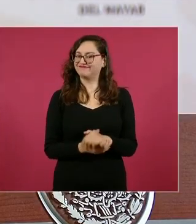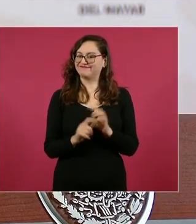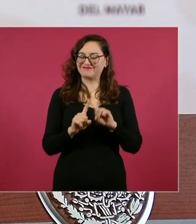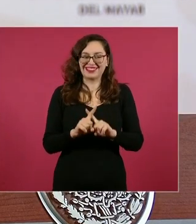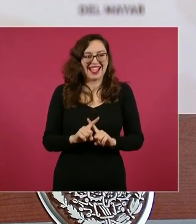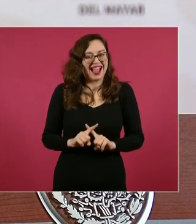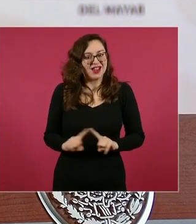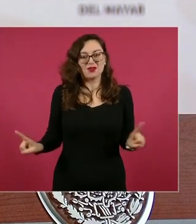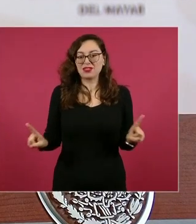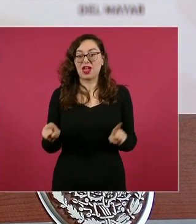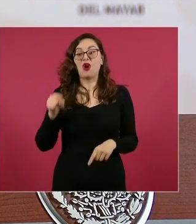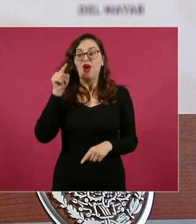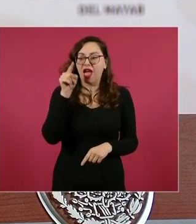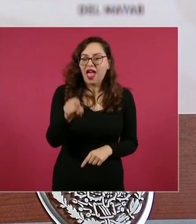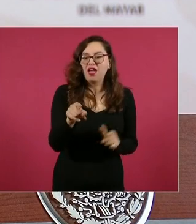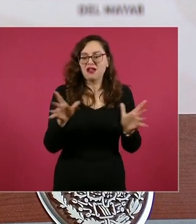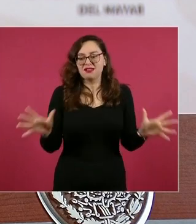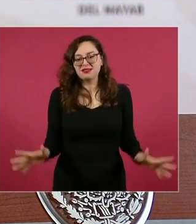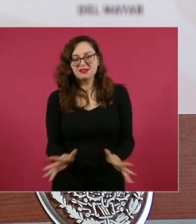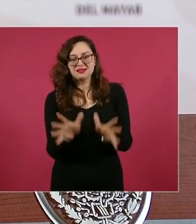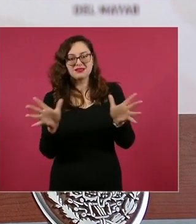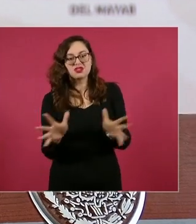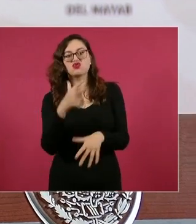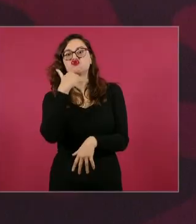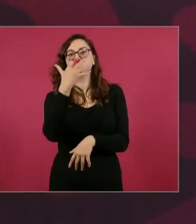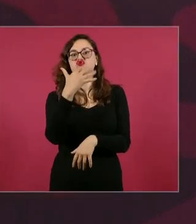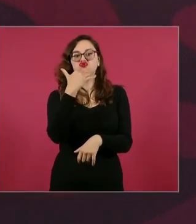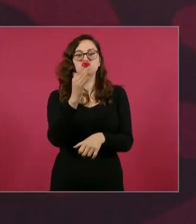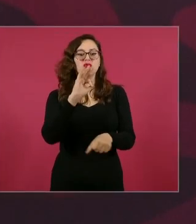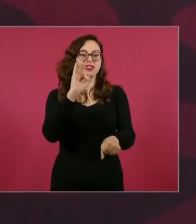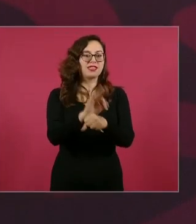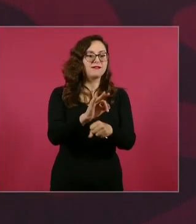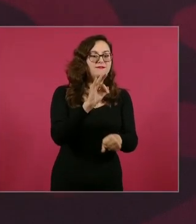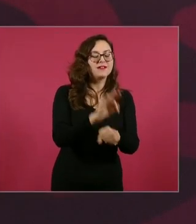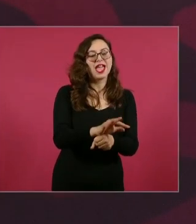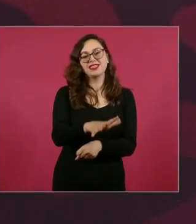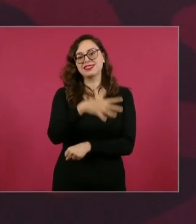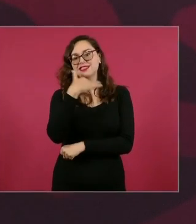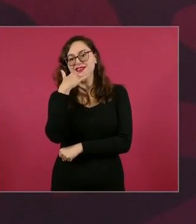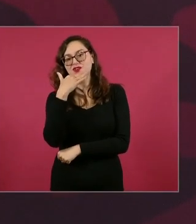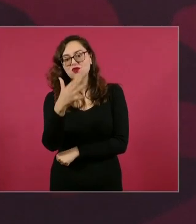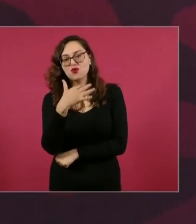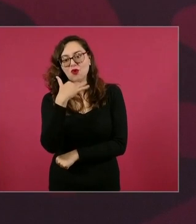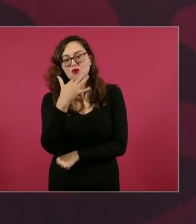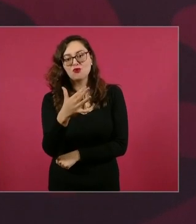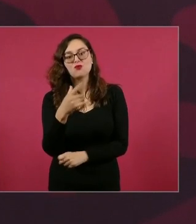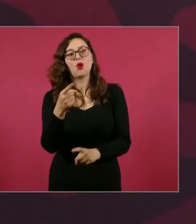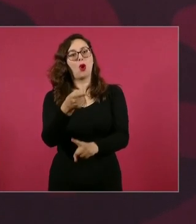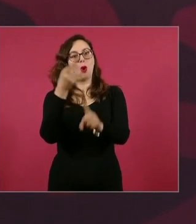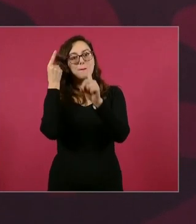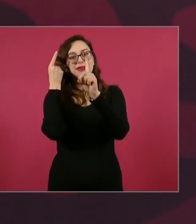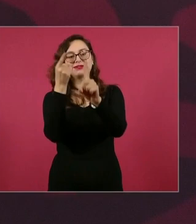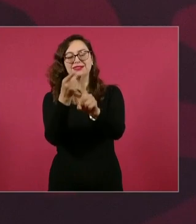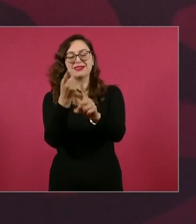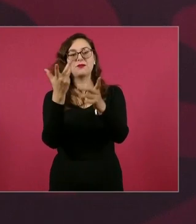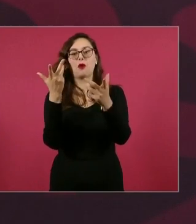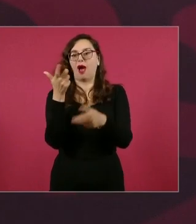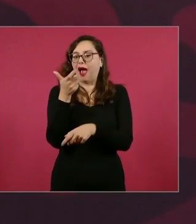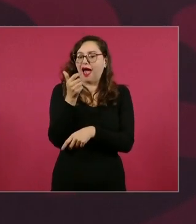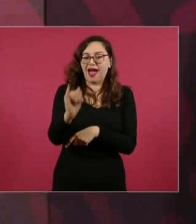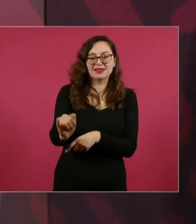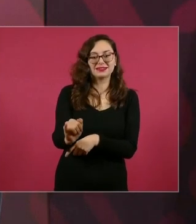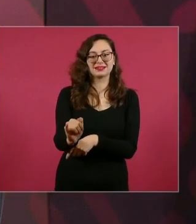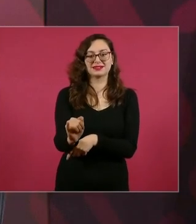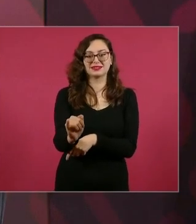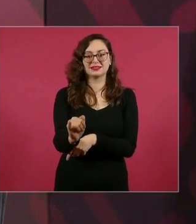lo opuesto es una fundación que tiene el propósito